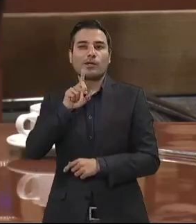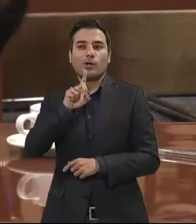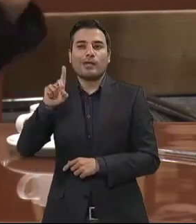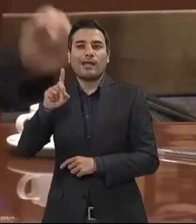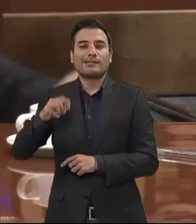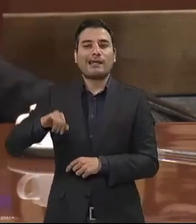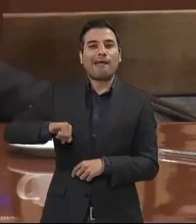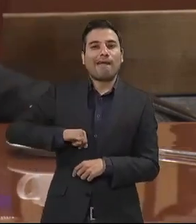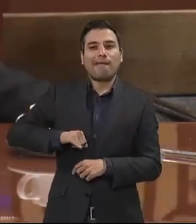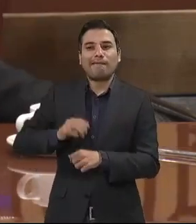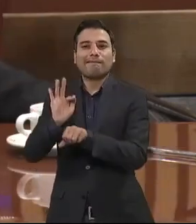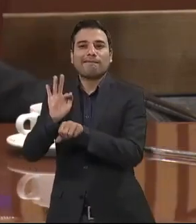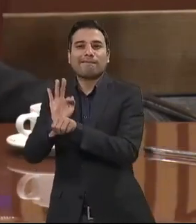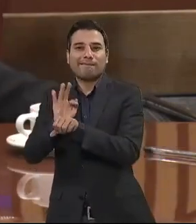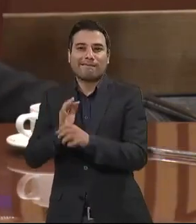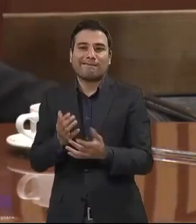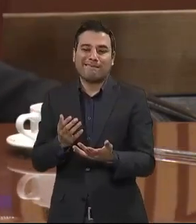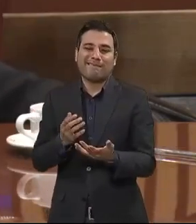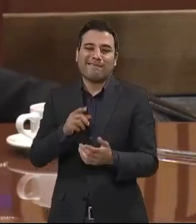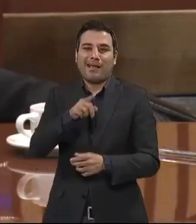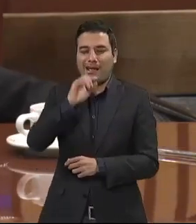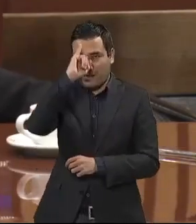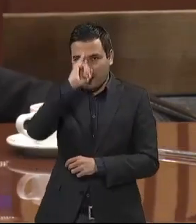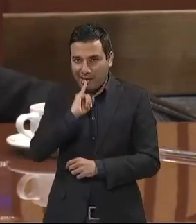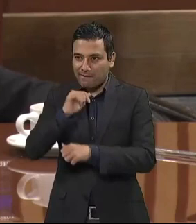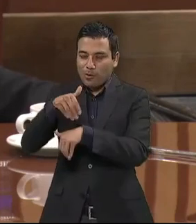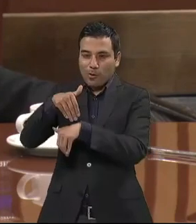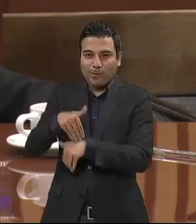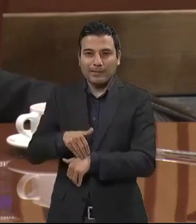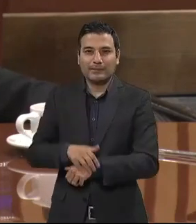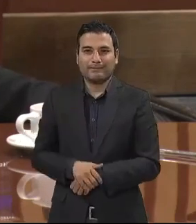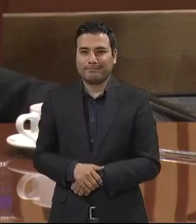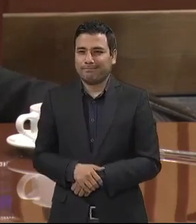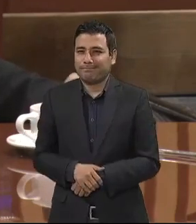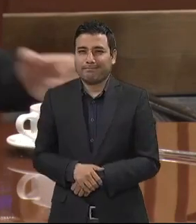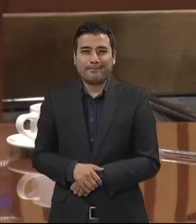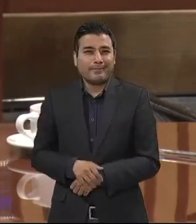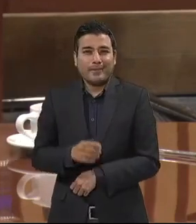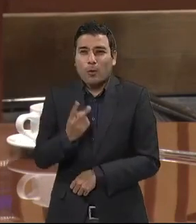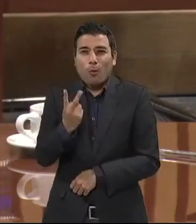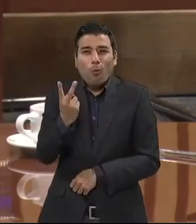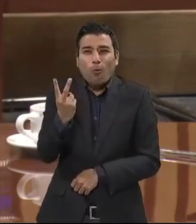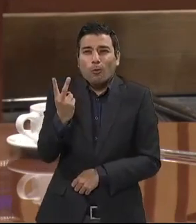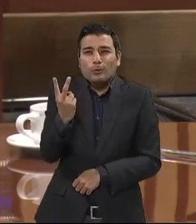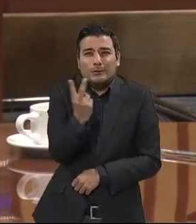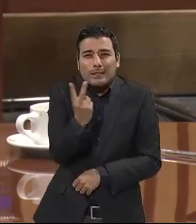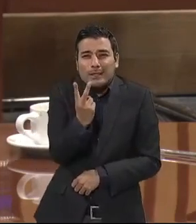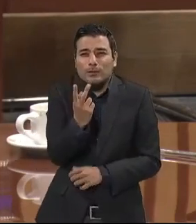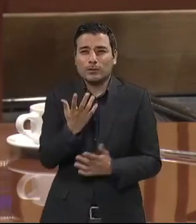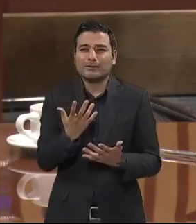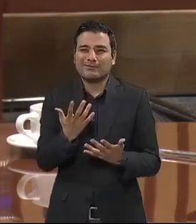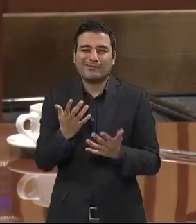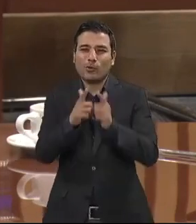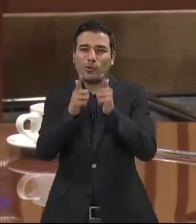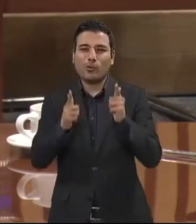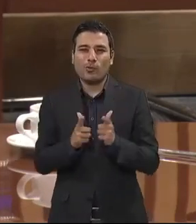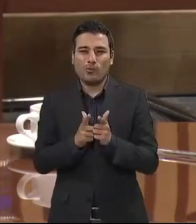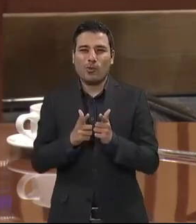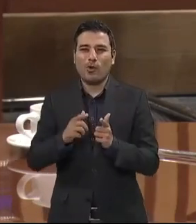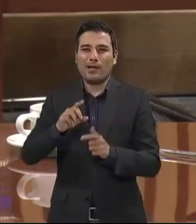parte, sus verdaderos jefes. Ustedes son los operadores políticos y los pseudoactivistas de la